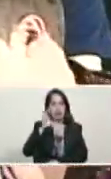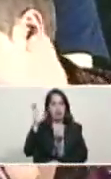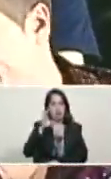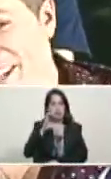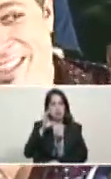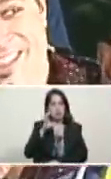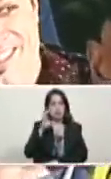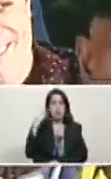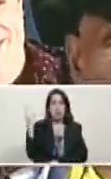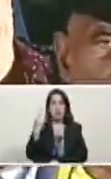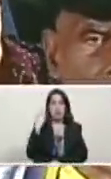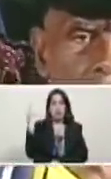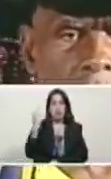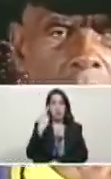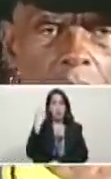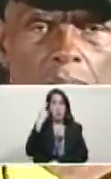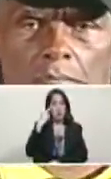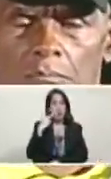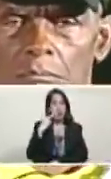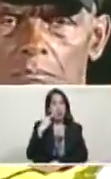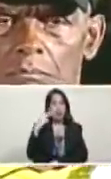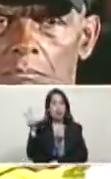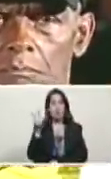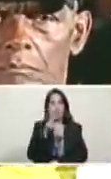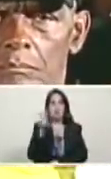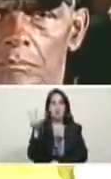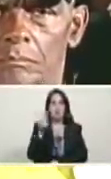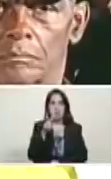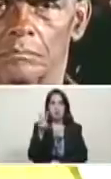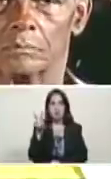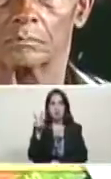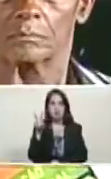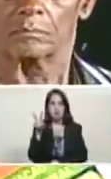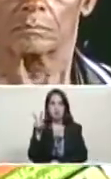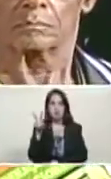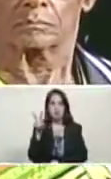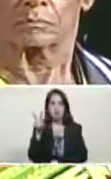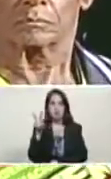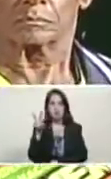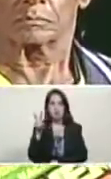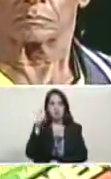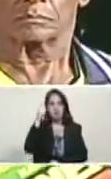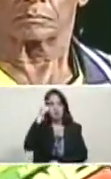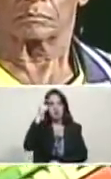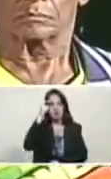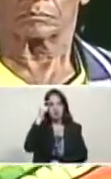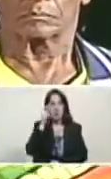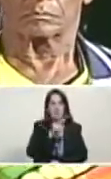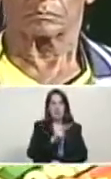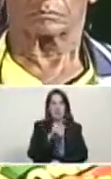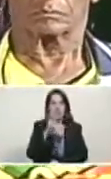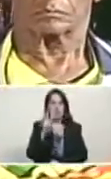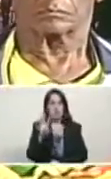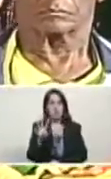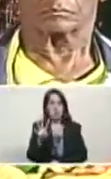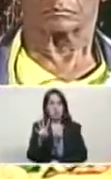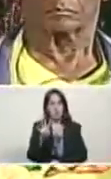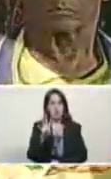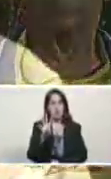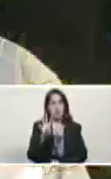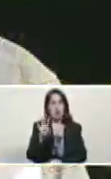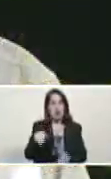república bolivariana de venezuela entre los días 24 íbamos hasta